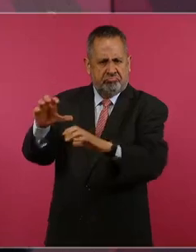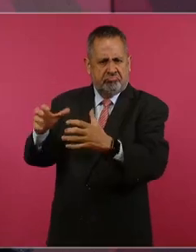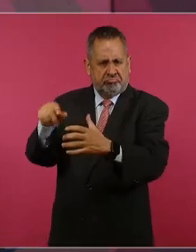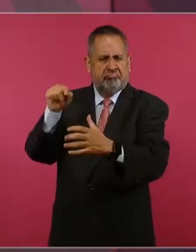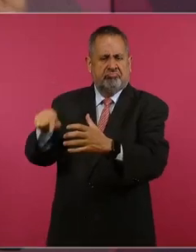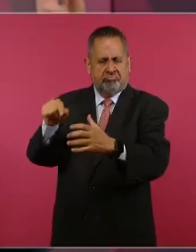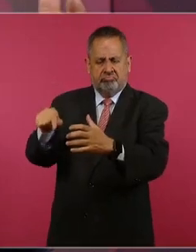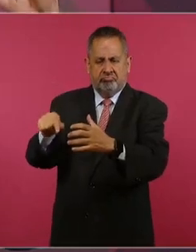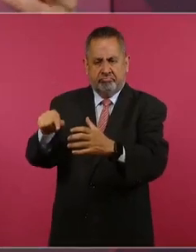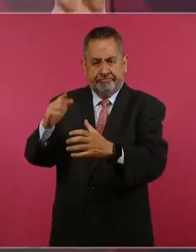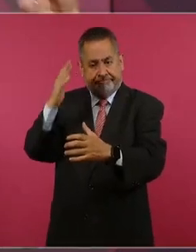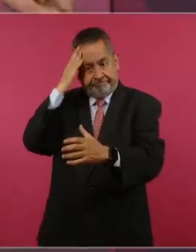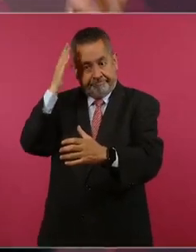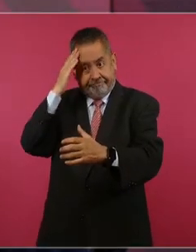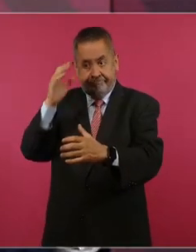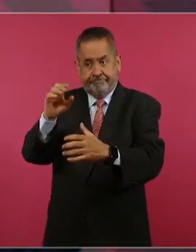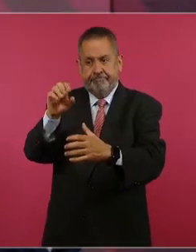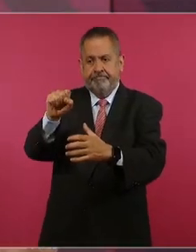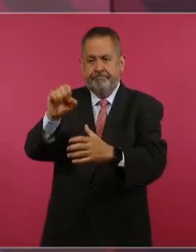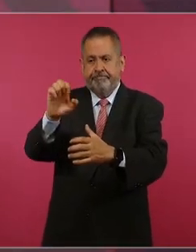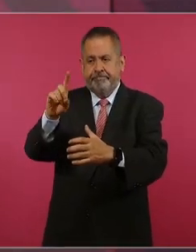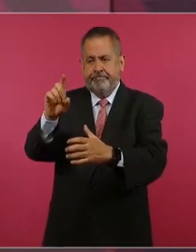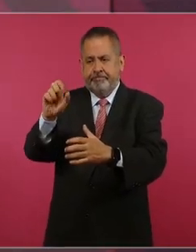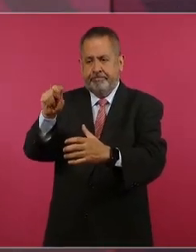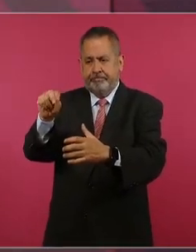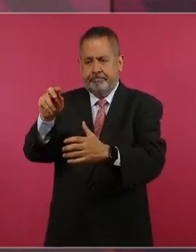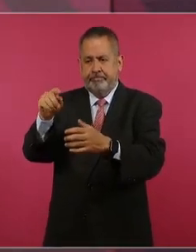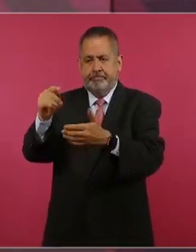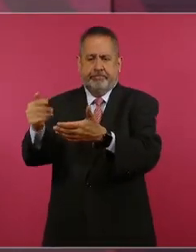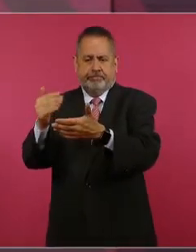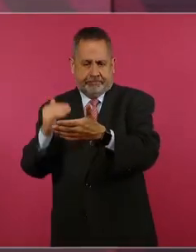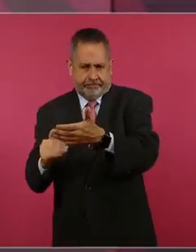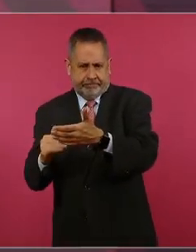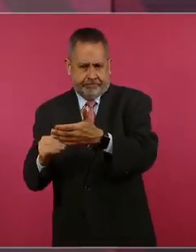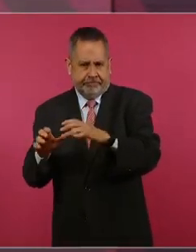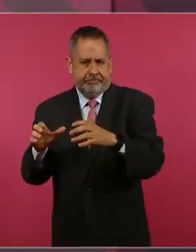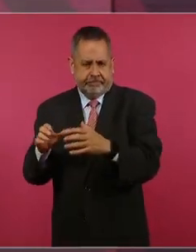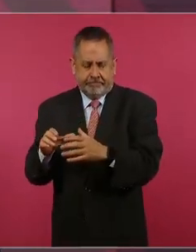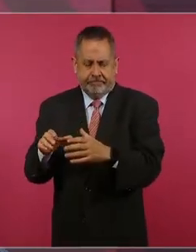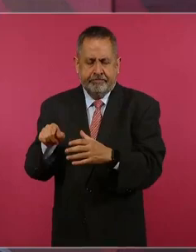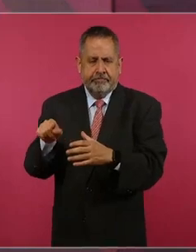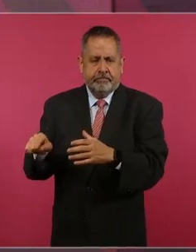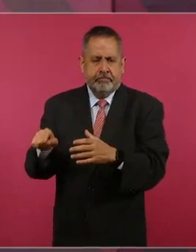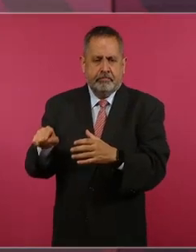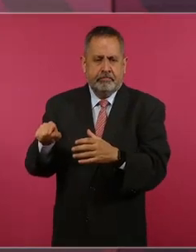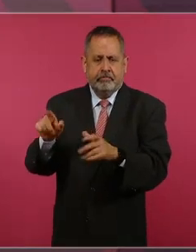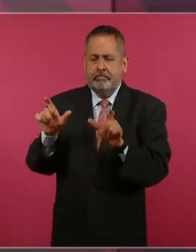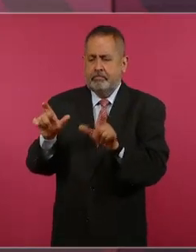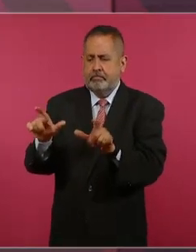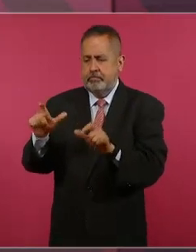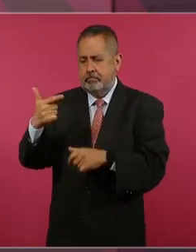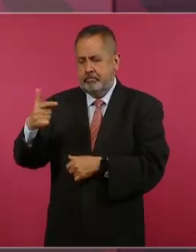porque ¿de dónde venía la Policía Federal? ¿Por qué fracasó?